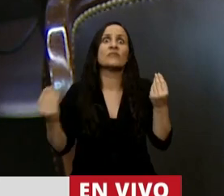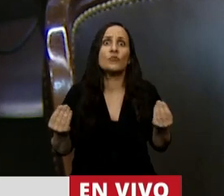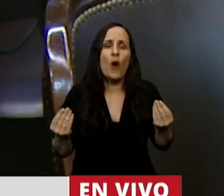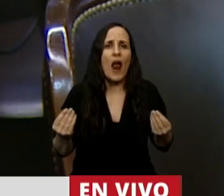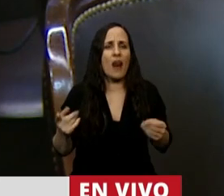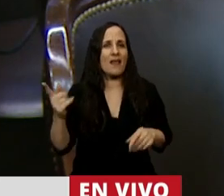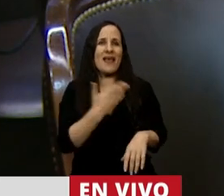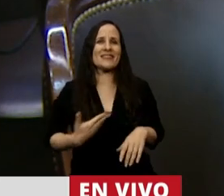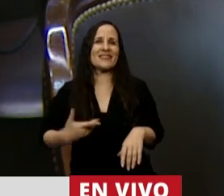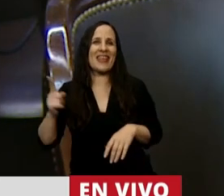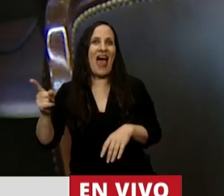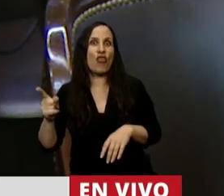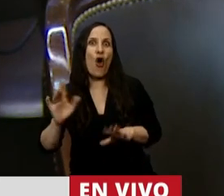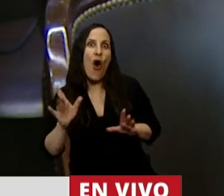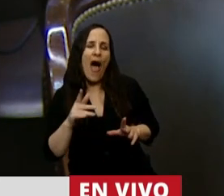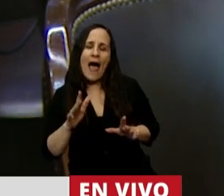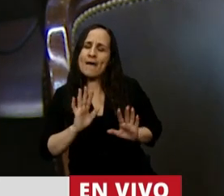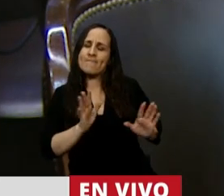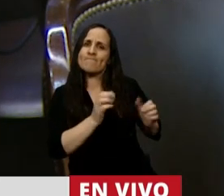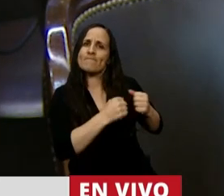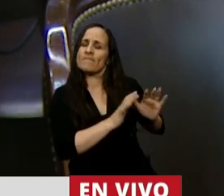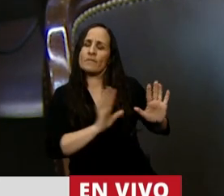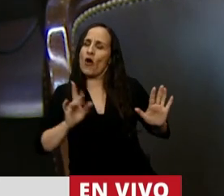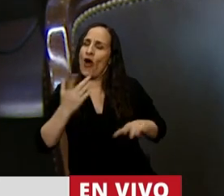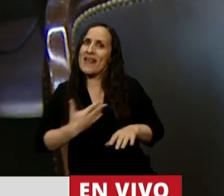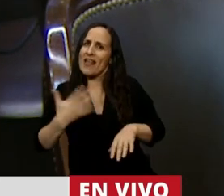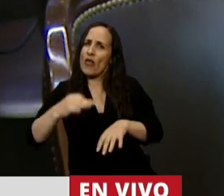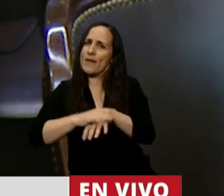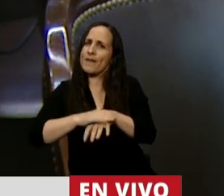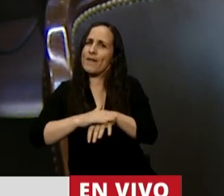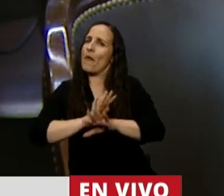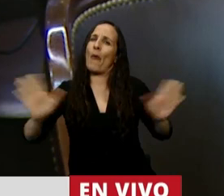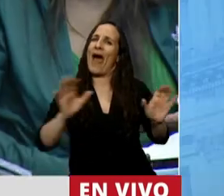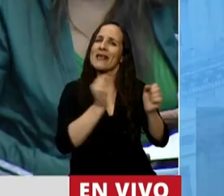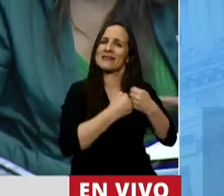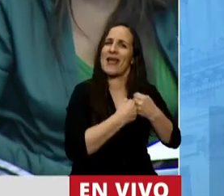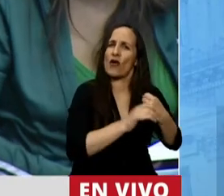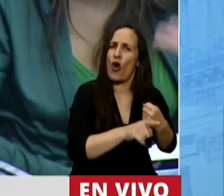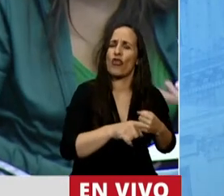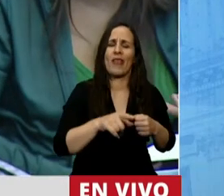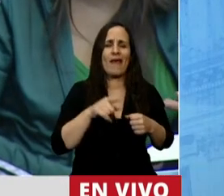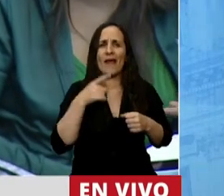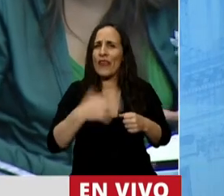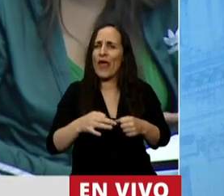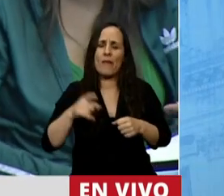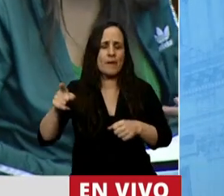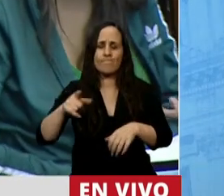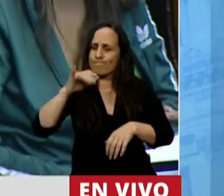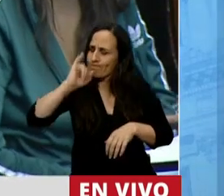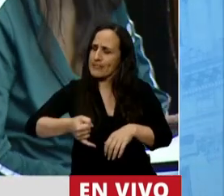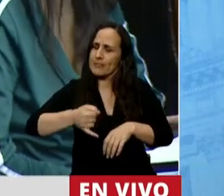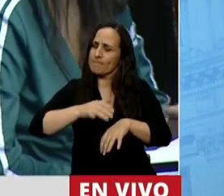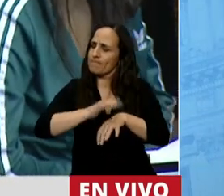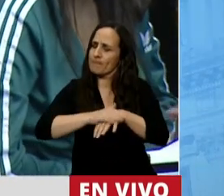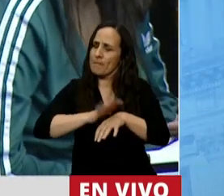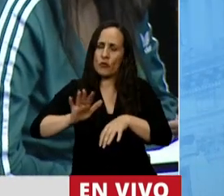la clandestinidad a las mujeres que transitan esta situación, tome en sus manos el problema y lo aborde desde la salud pública.